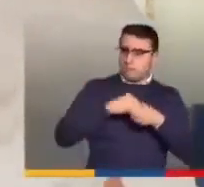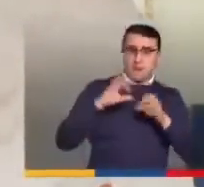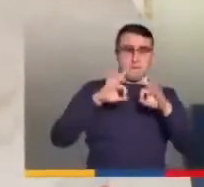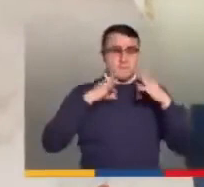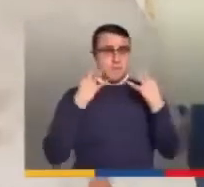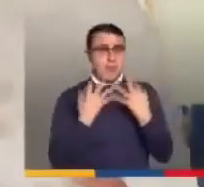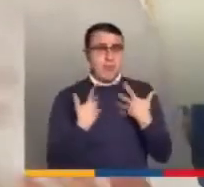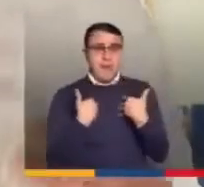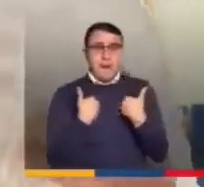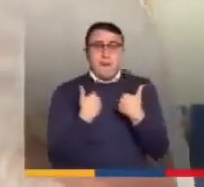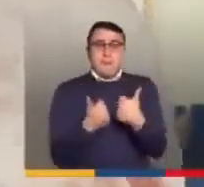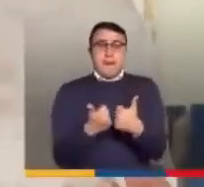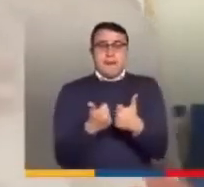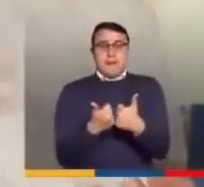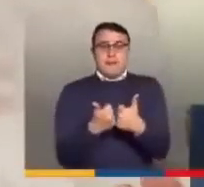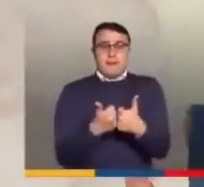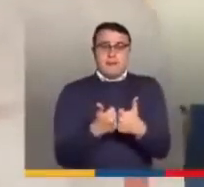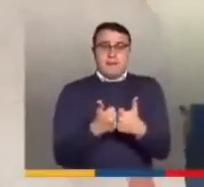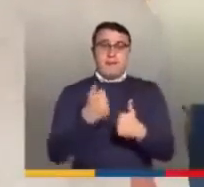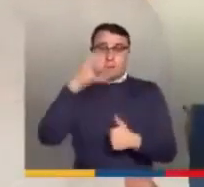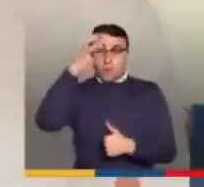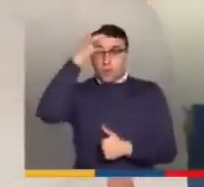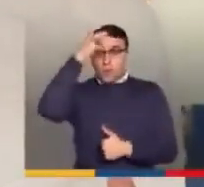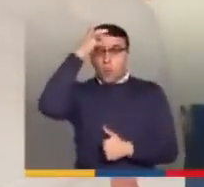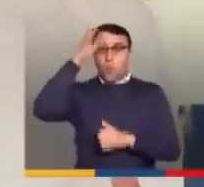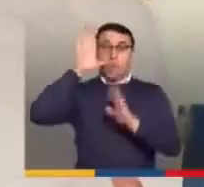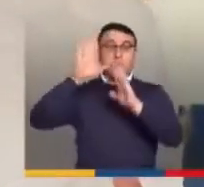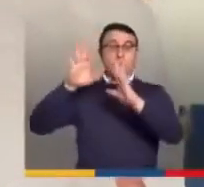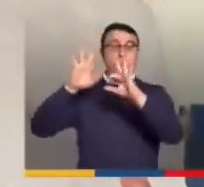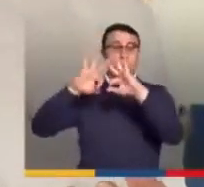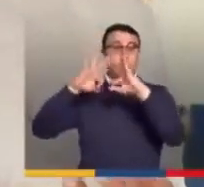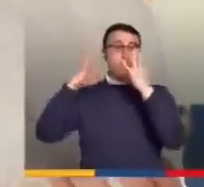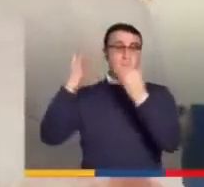real, con el concepto de familia wayú.